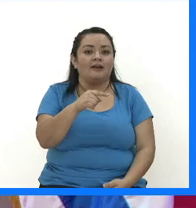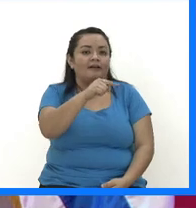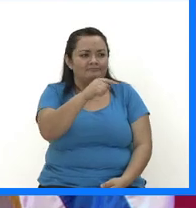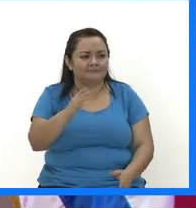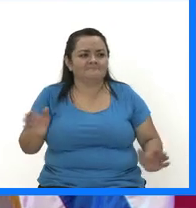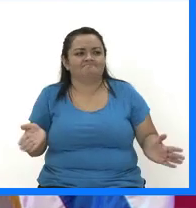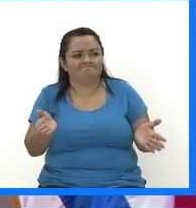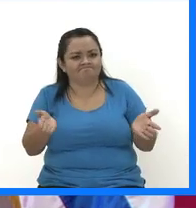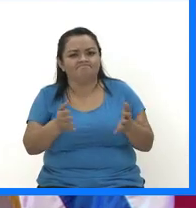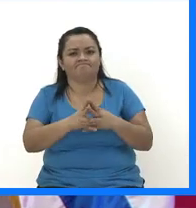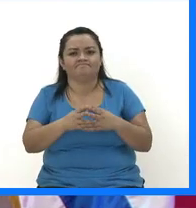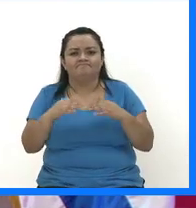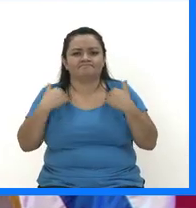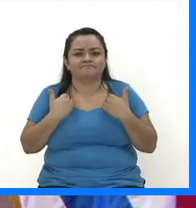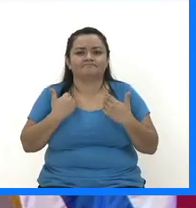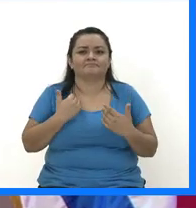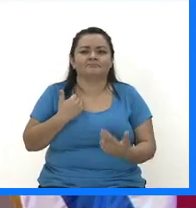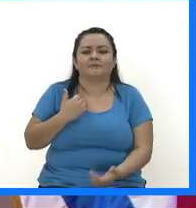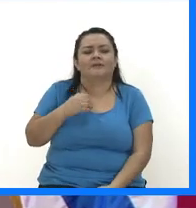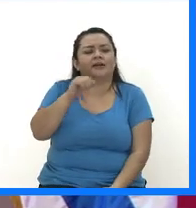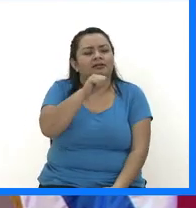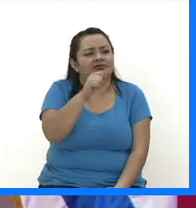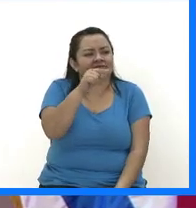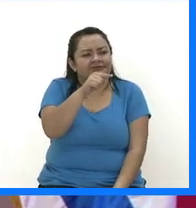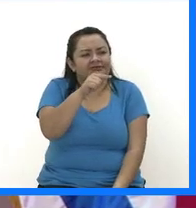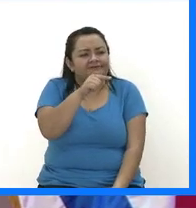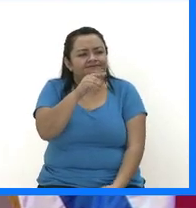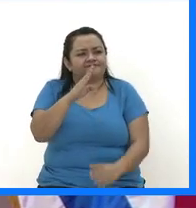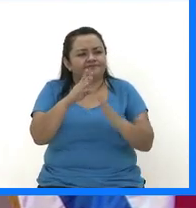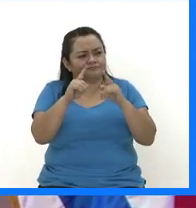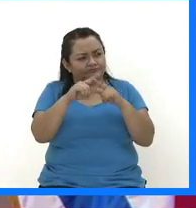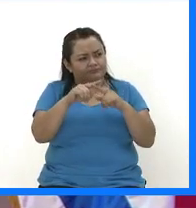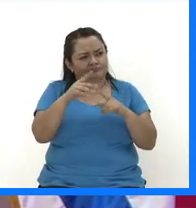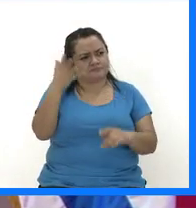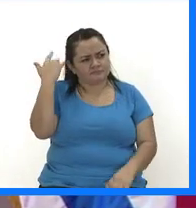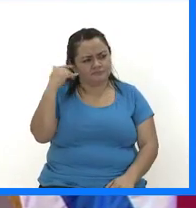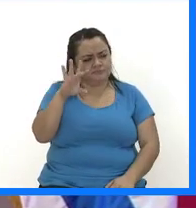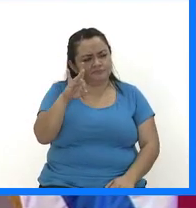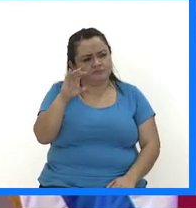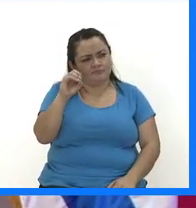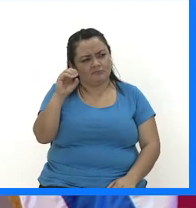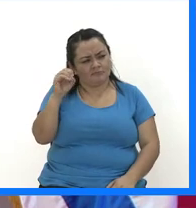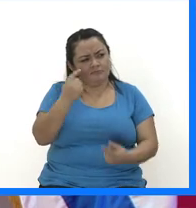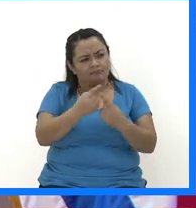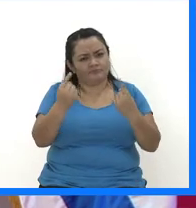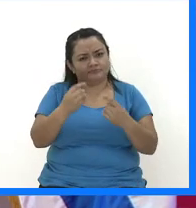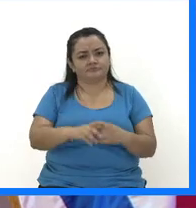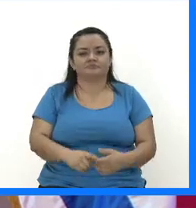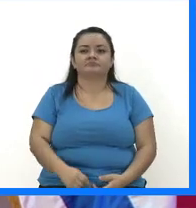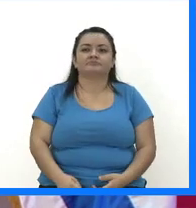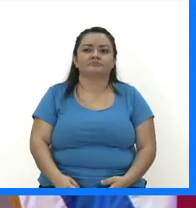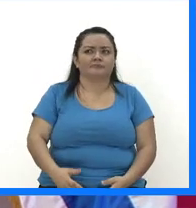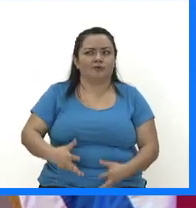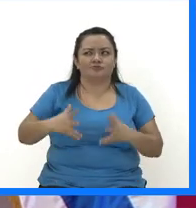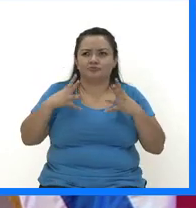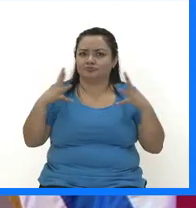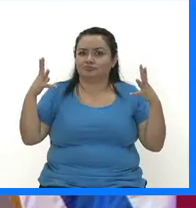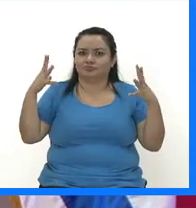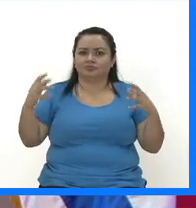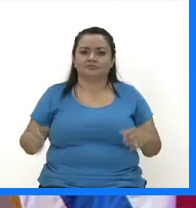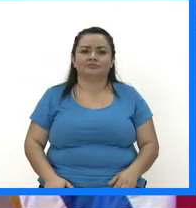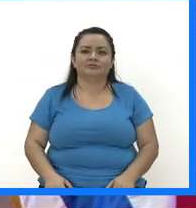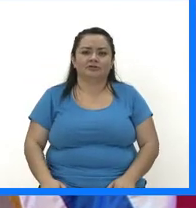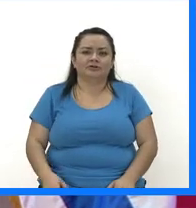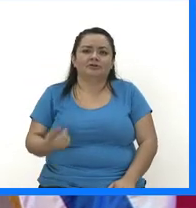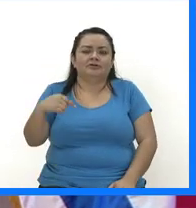va pastor me dice no se rinde mira al eso digo pero fíjate que es iglesia era de 800 personas es 'silenciar' a pujante papa